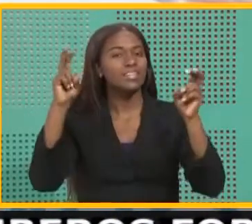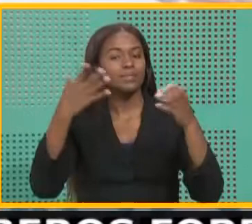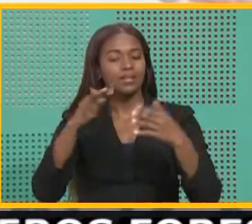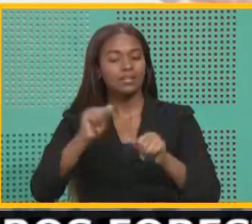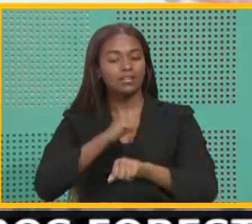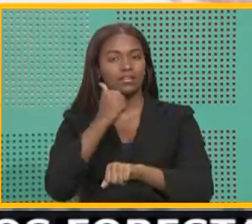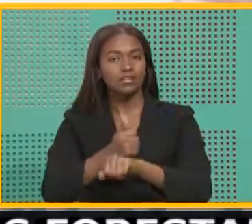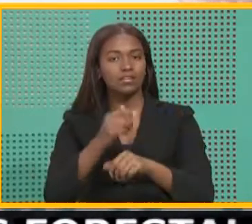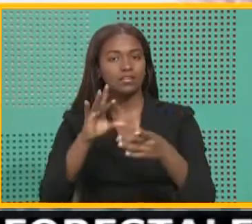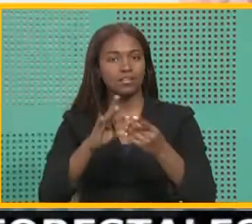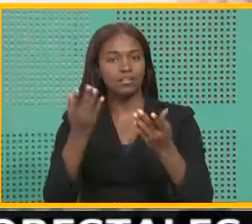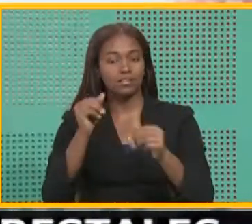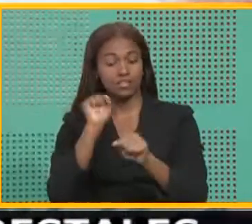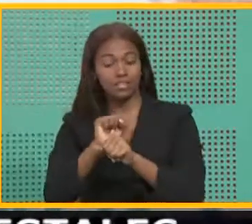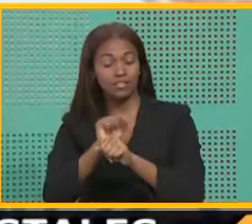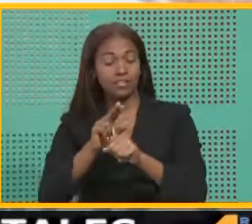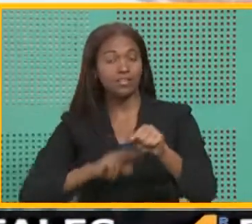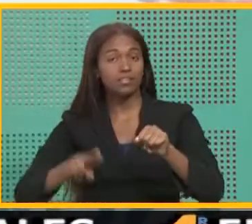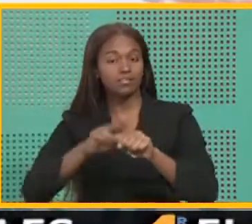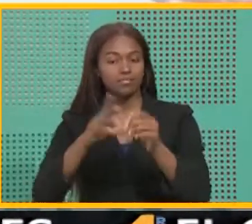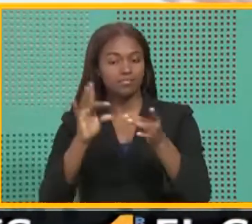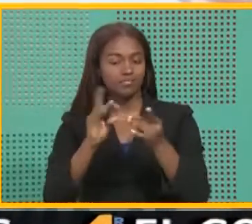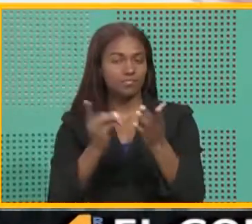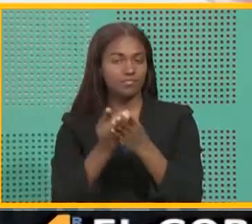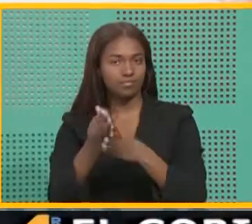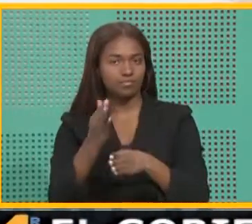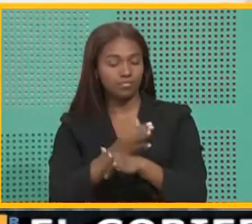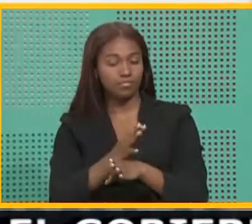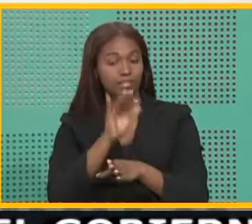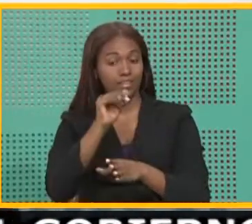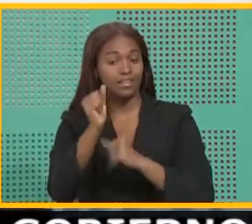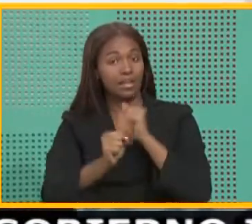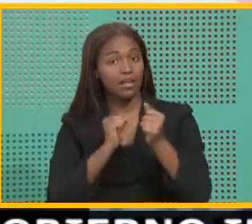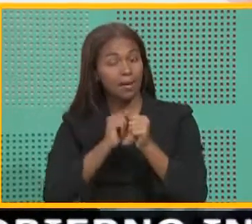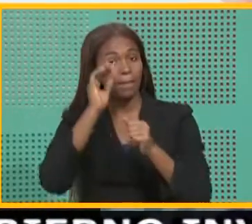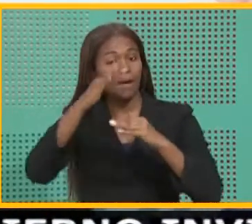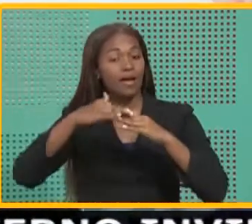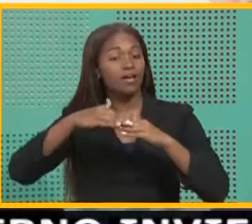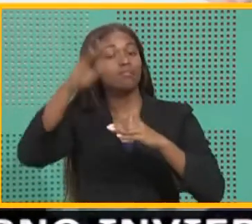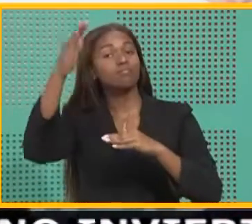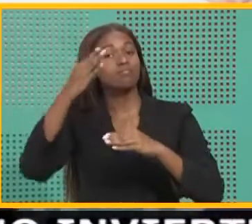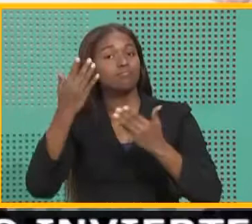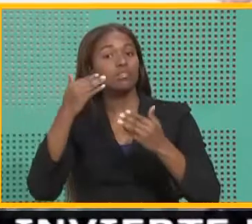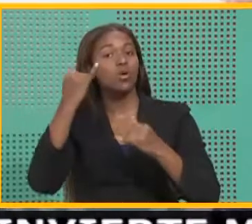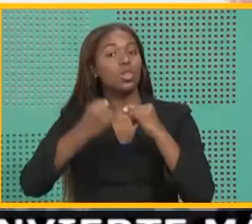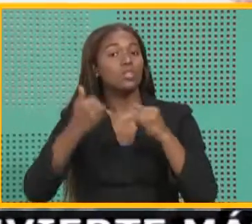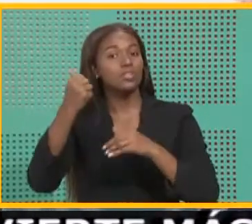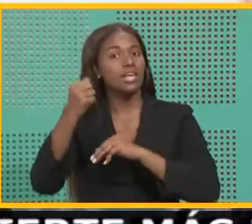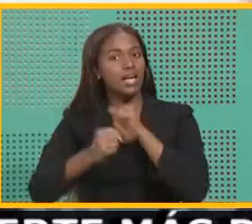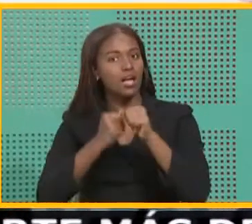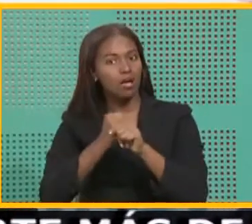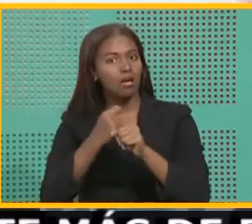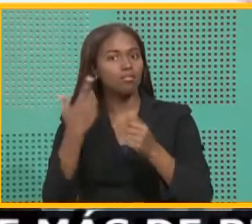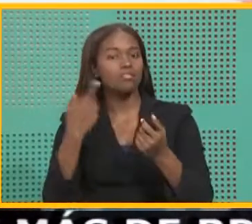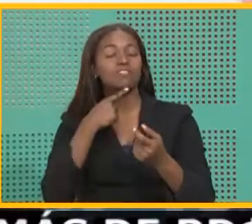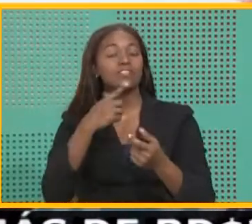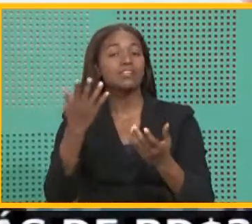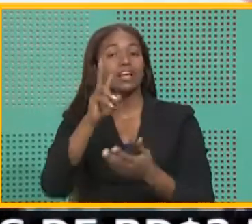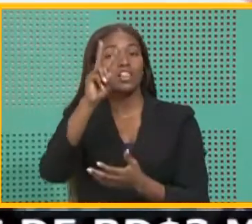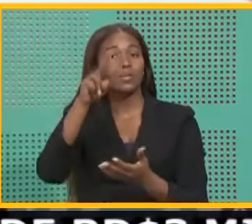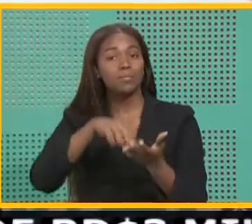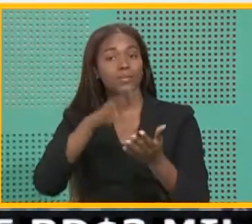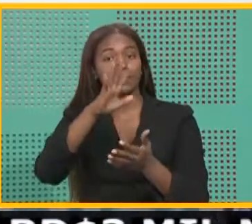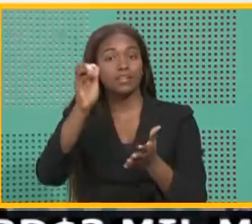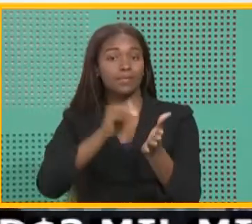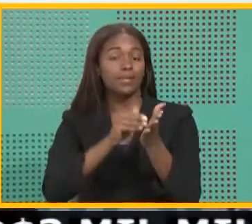establece la Estrategia Nacional de Desarrollo. Y este año vamos a sobrepasar el promedio de los últimos 10 años, que ha sido 2.500 millones